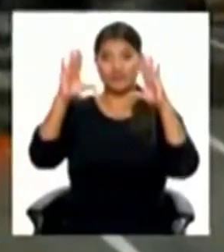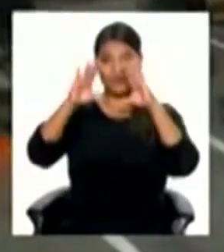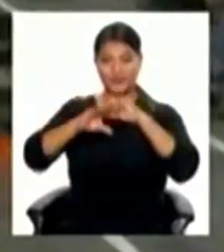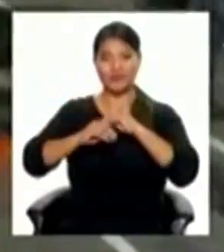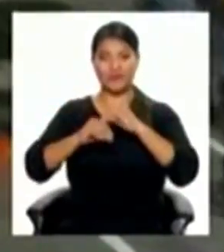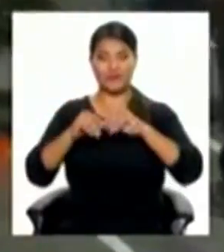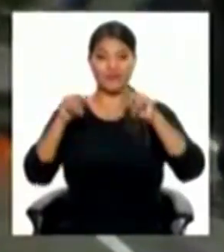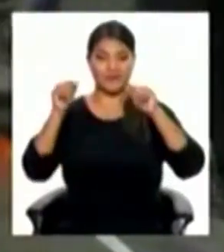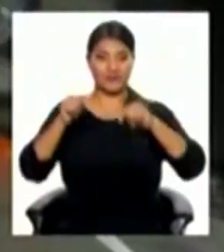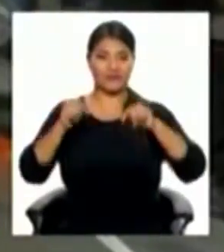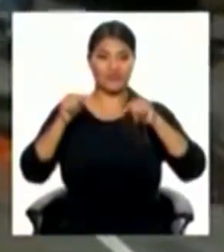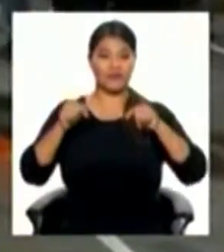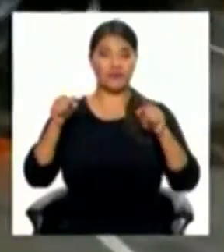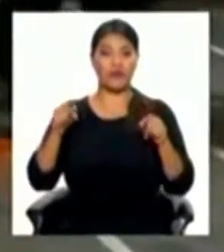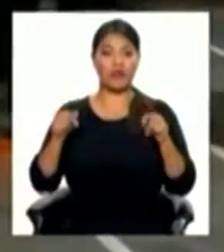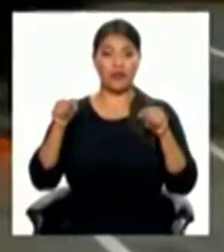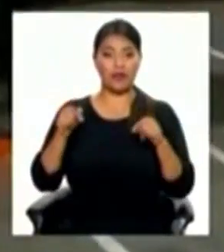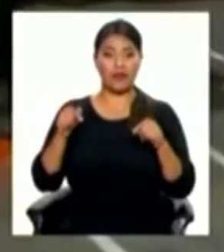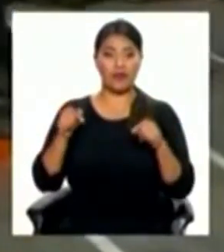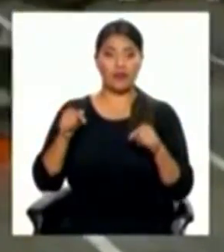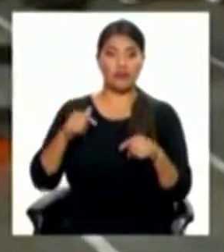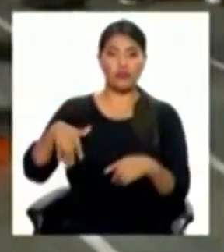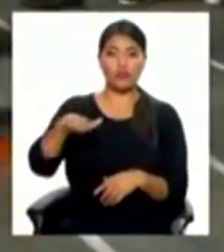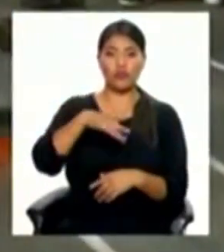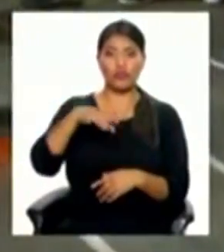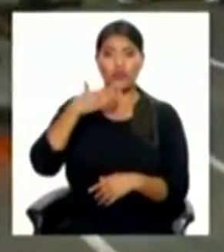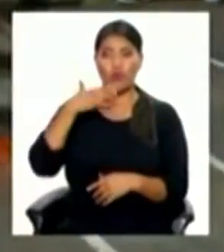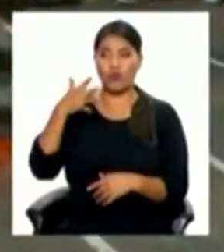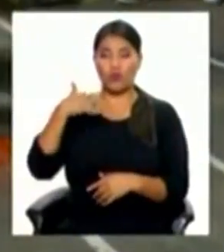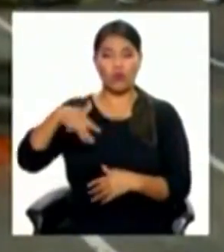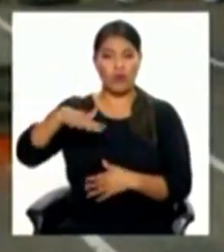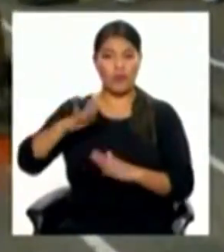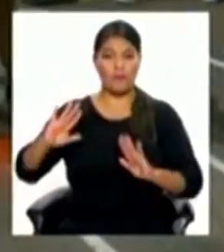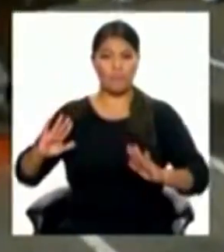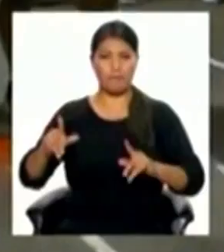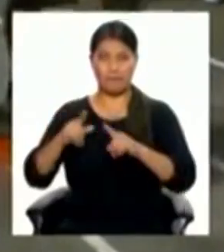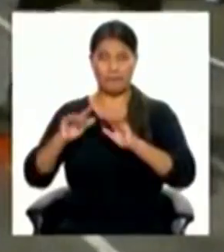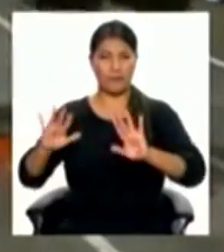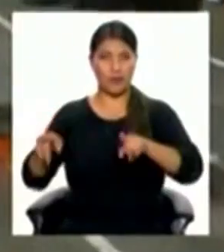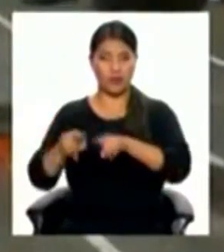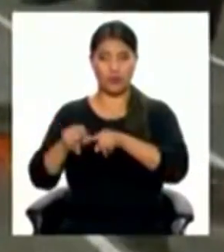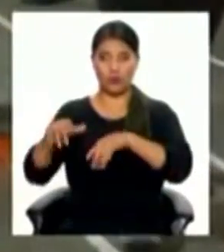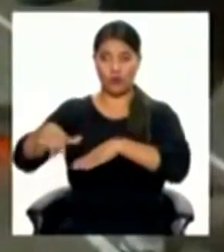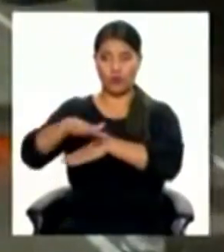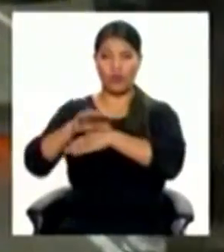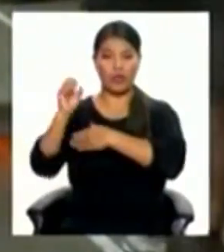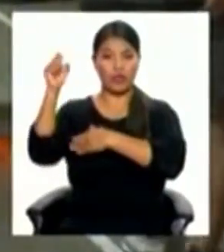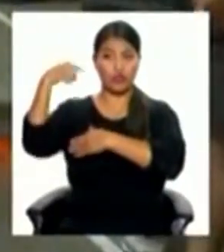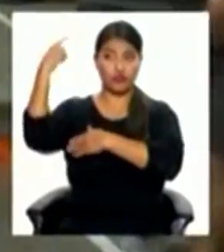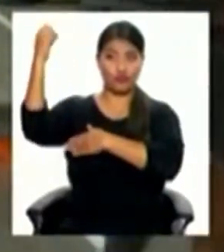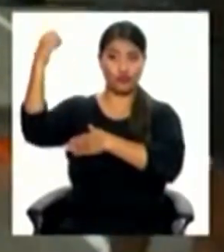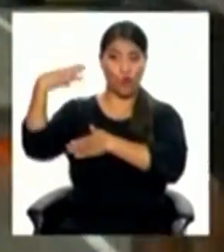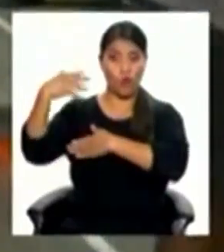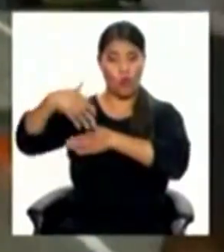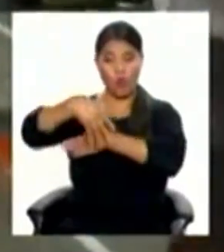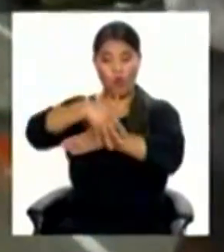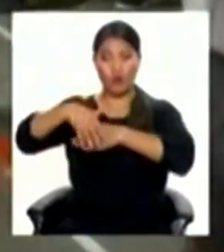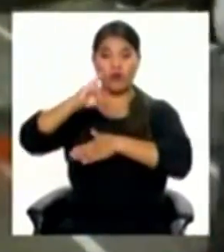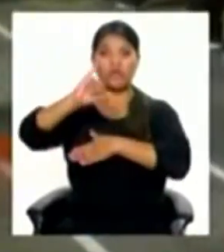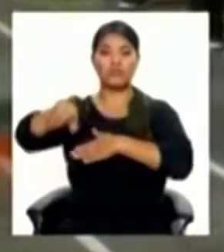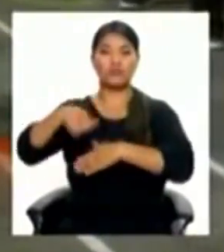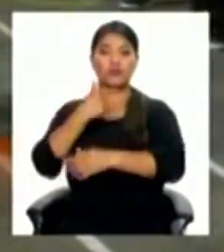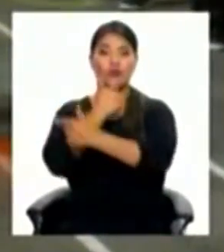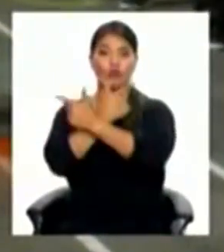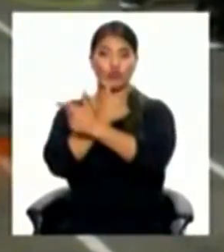Este hecho de sangre ha ocurrido aquí en la estación Pirámide del Sol, en la línea 1 del Metro de Lima, en San Juan del Lurigancho. Una mujer de